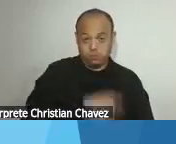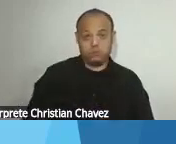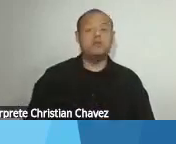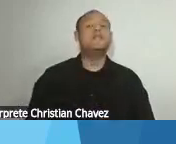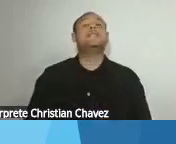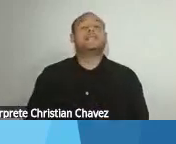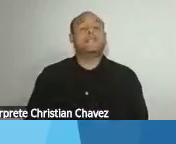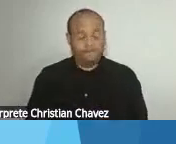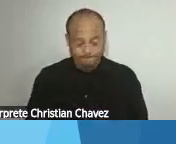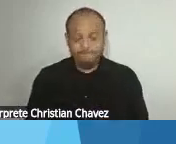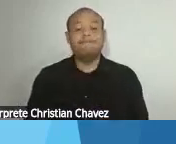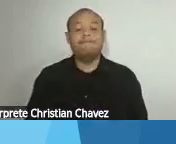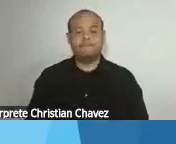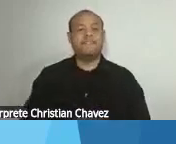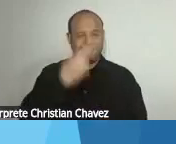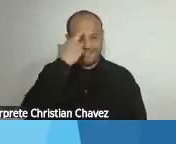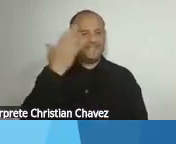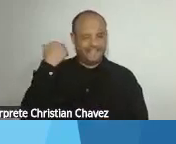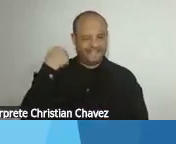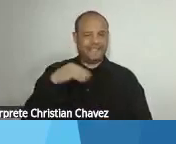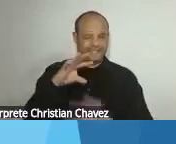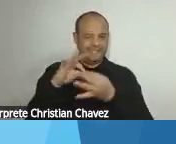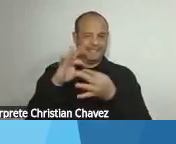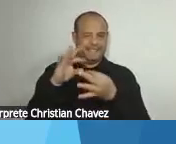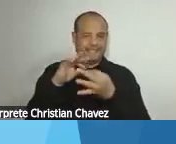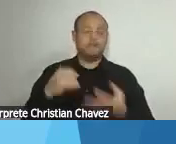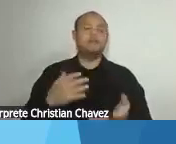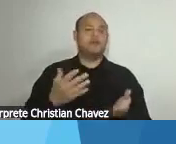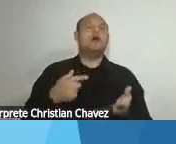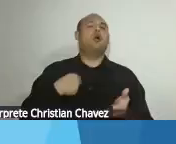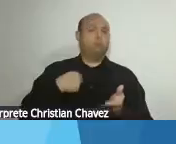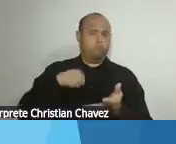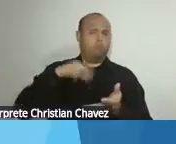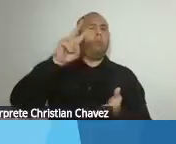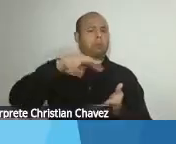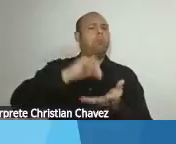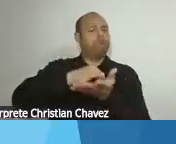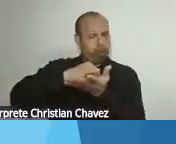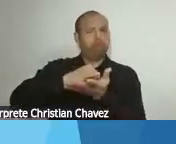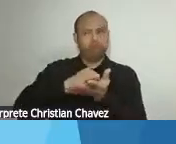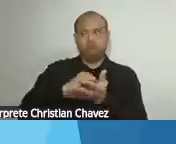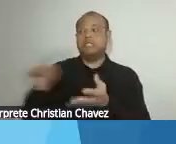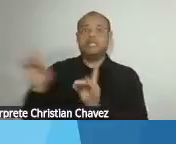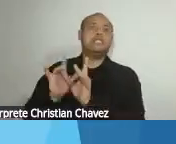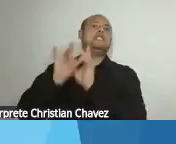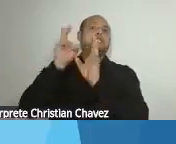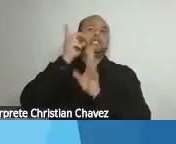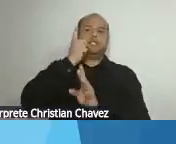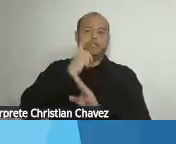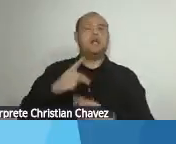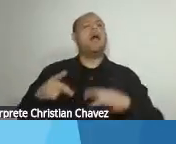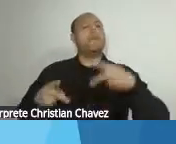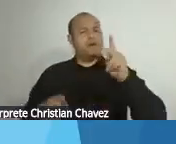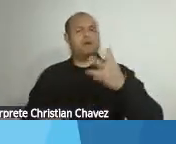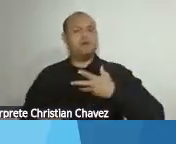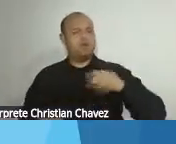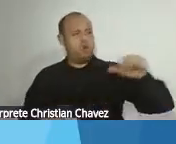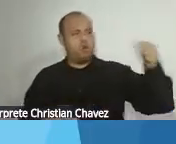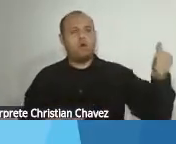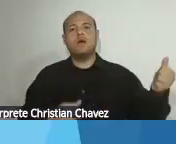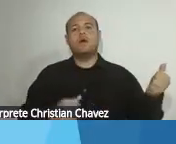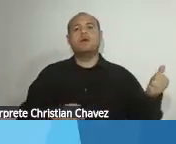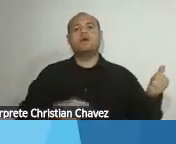riesgo para padecer diabetes. Sí, el sobrepeso, obesidad es un factor de riesgo, pero hay otros. ¿Sí? Tenemos el